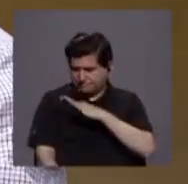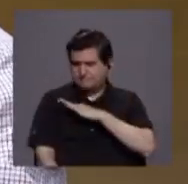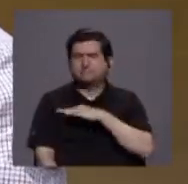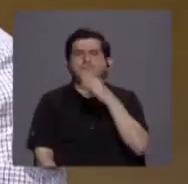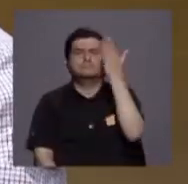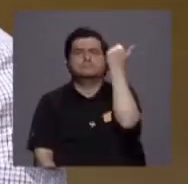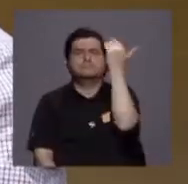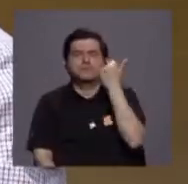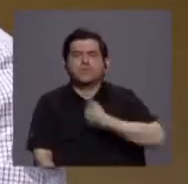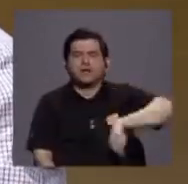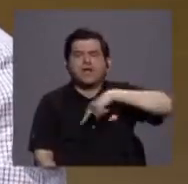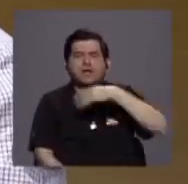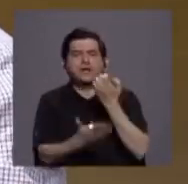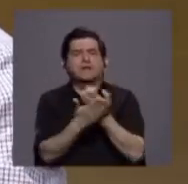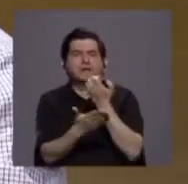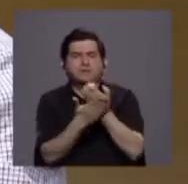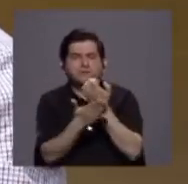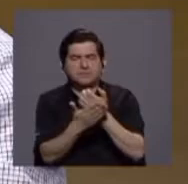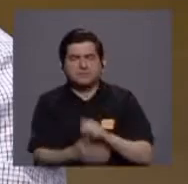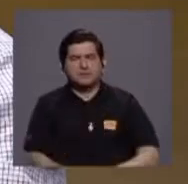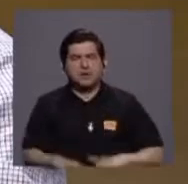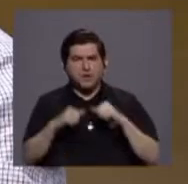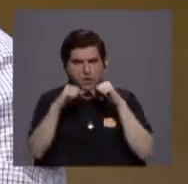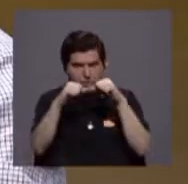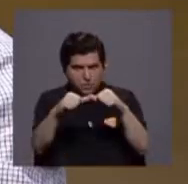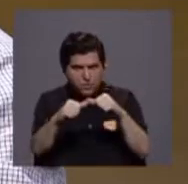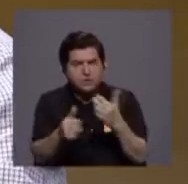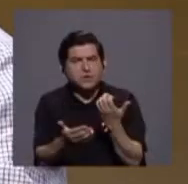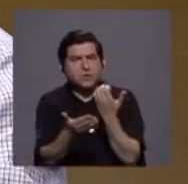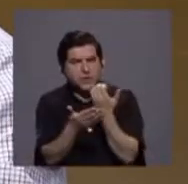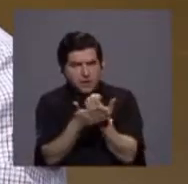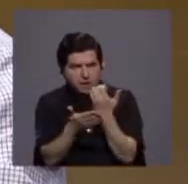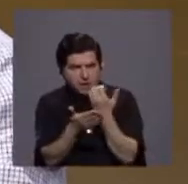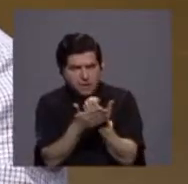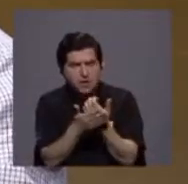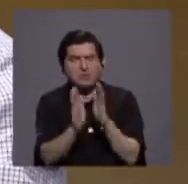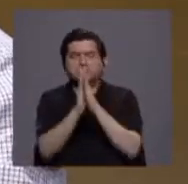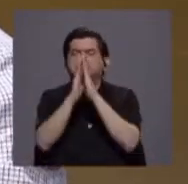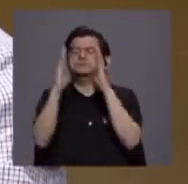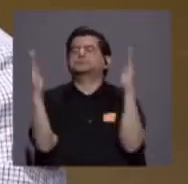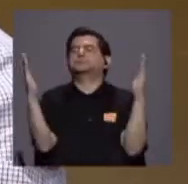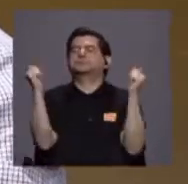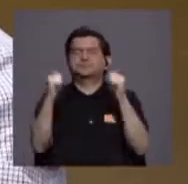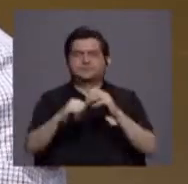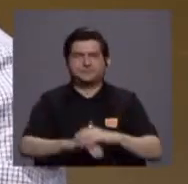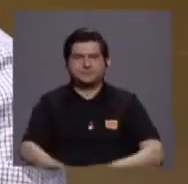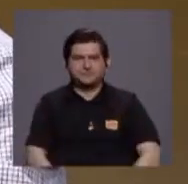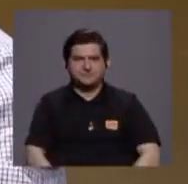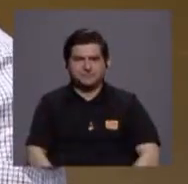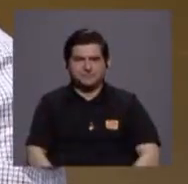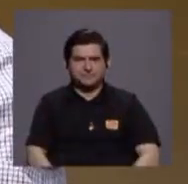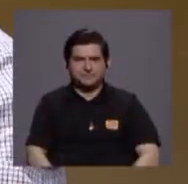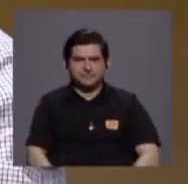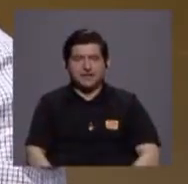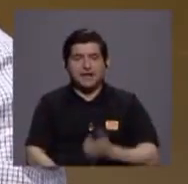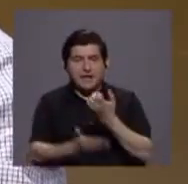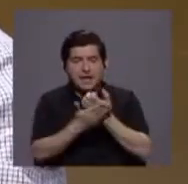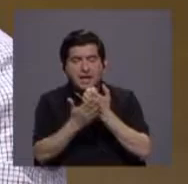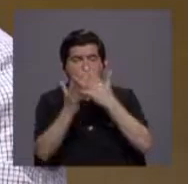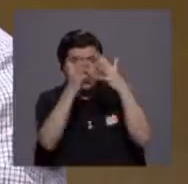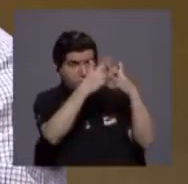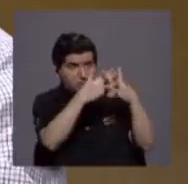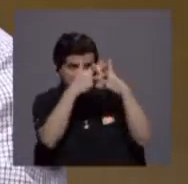porque nuestra economía afortunadamente es una economía muy abierta. Entonces, si la economía